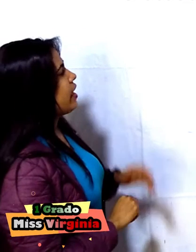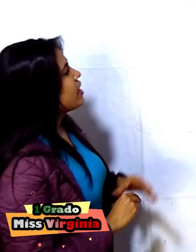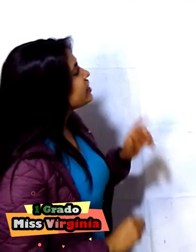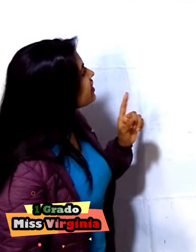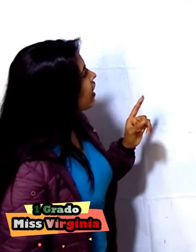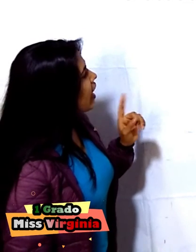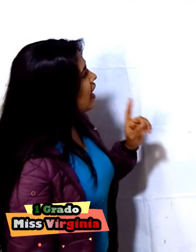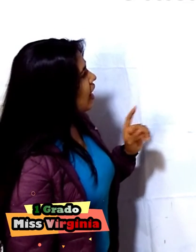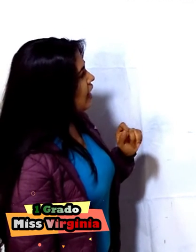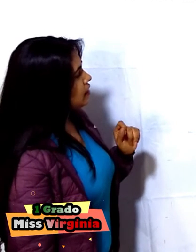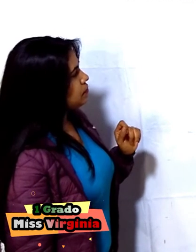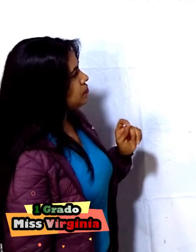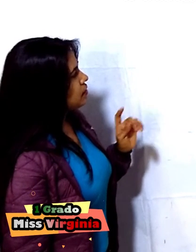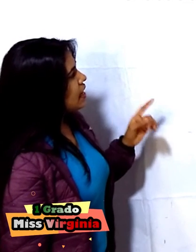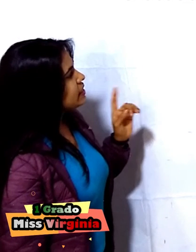así. Chela,